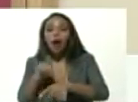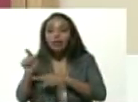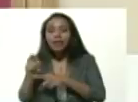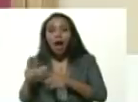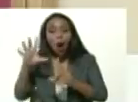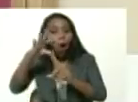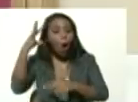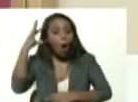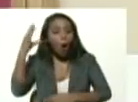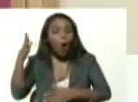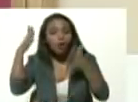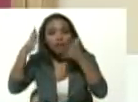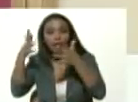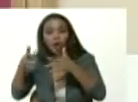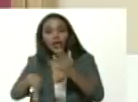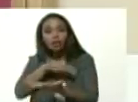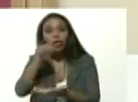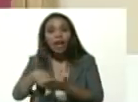Científico.